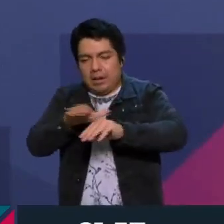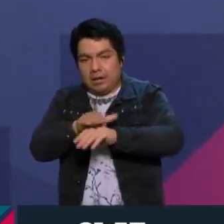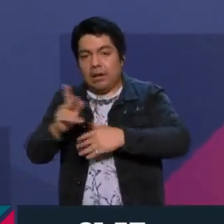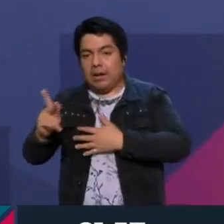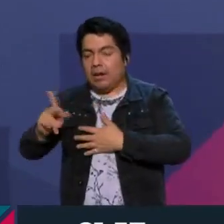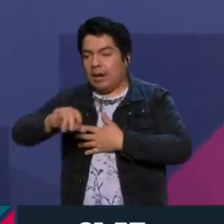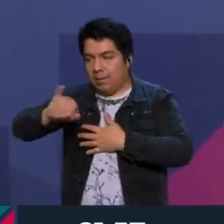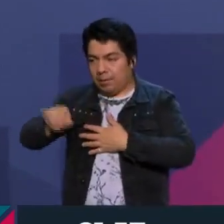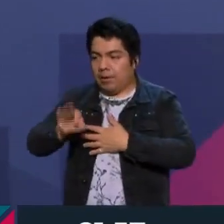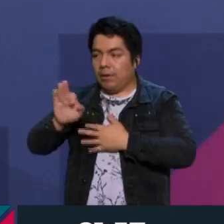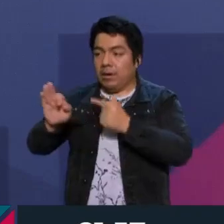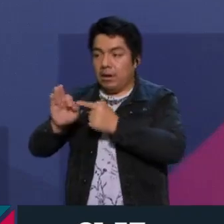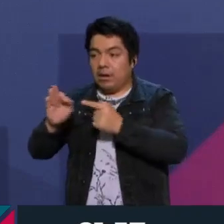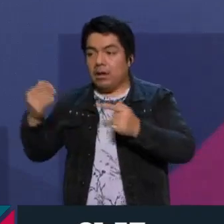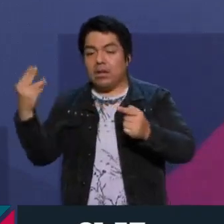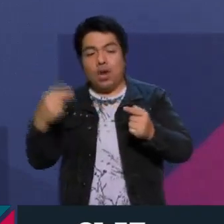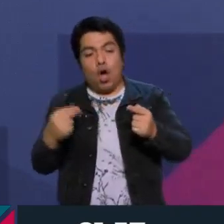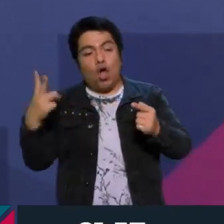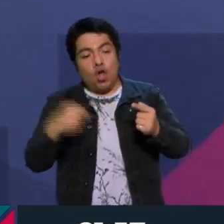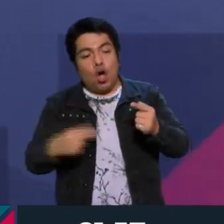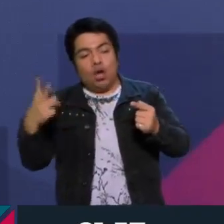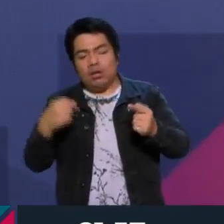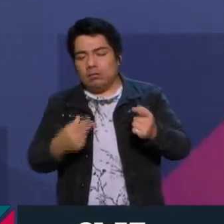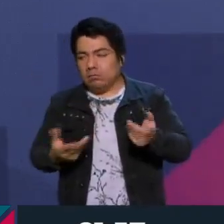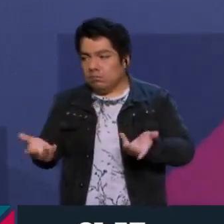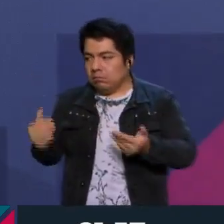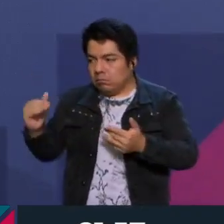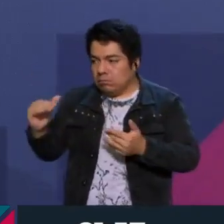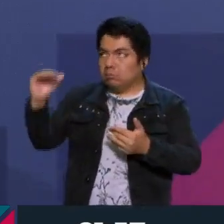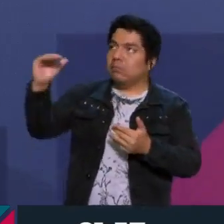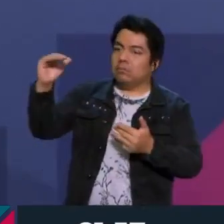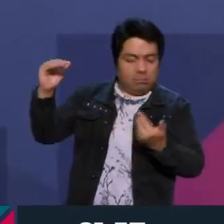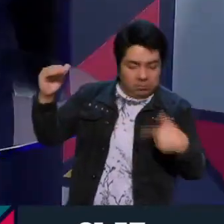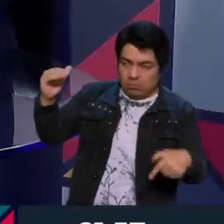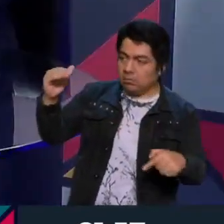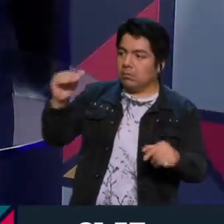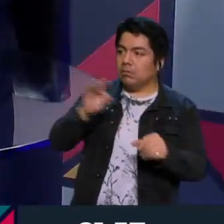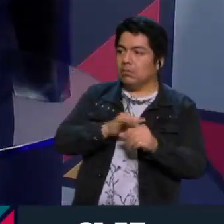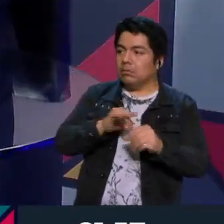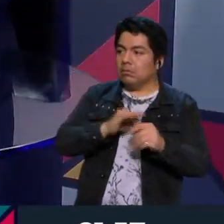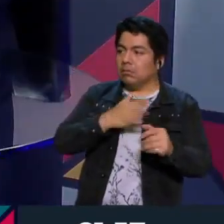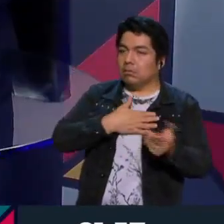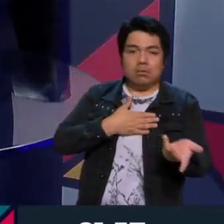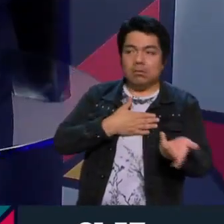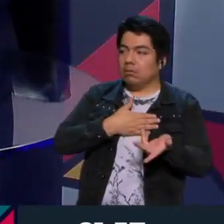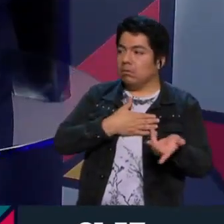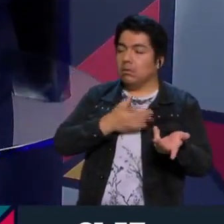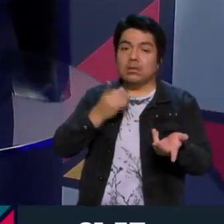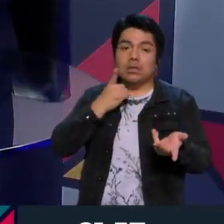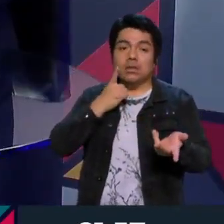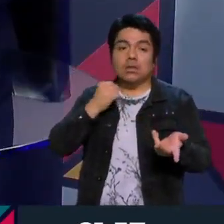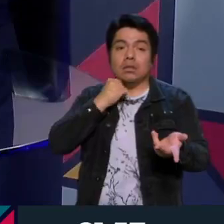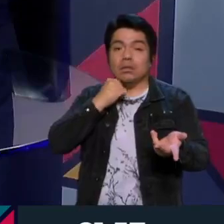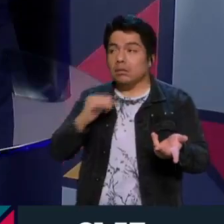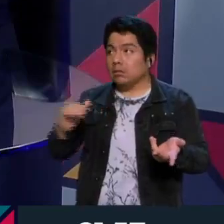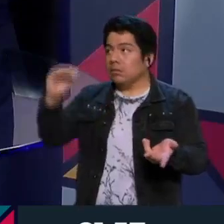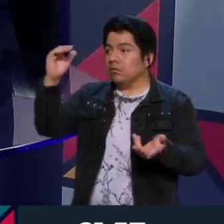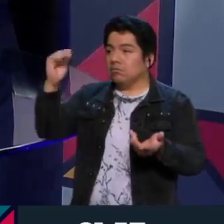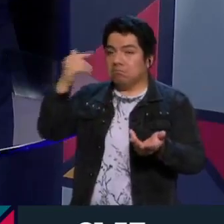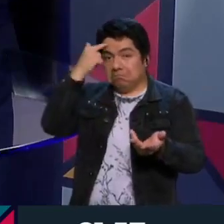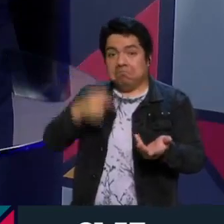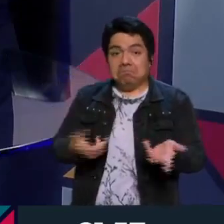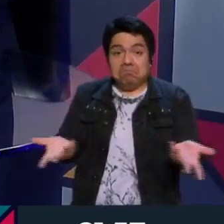acabar siendo el que está por encima de la voluntad popular reflejada en los votos de los diputados y senadores, bueno, pues ¿de qué te